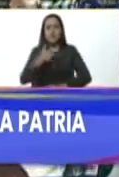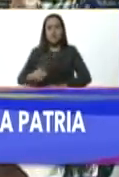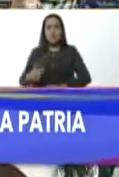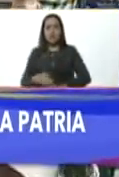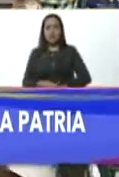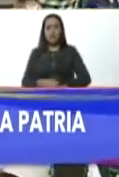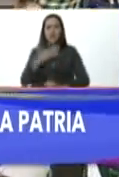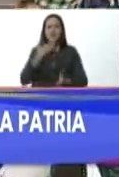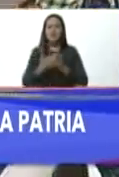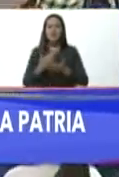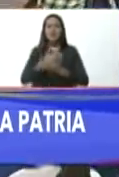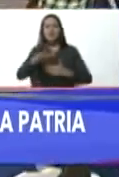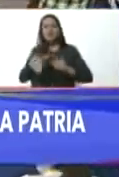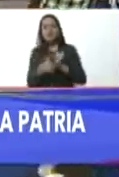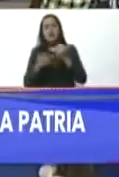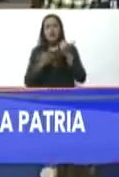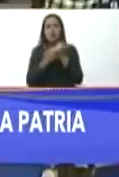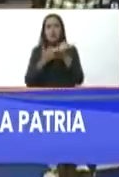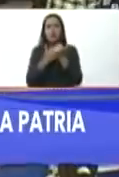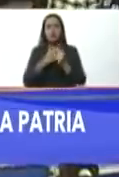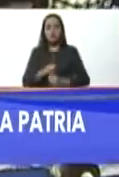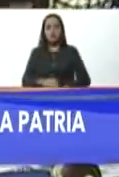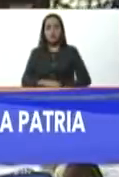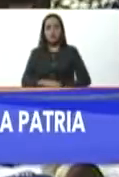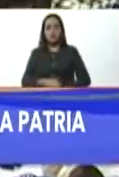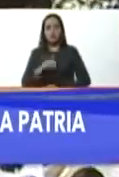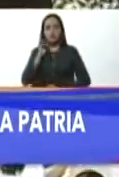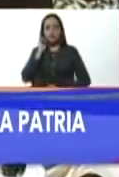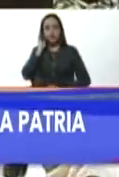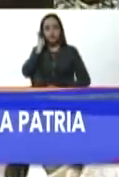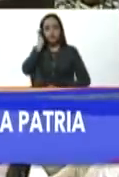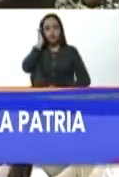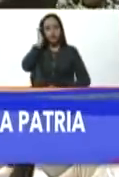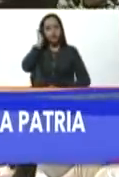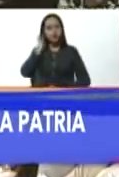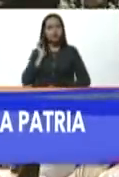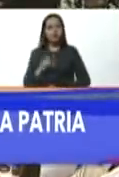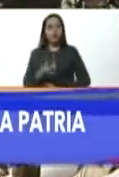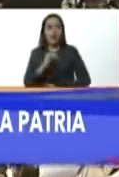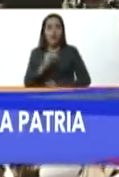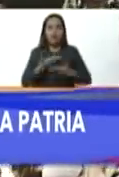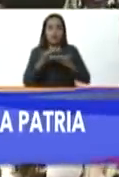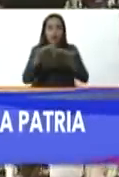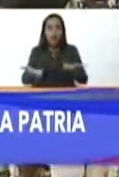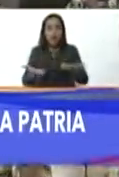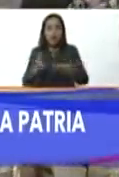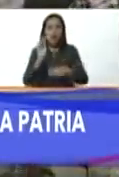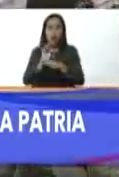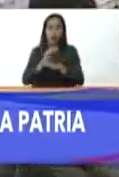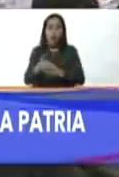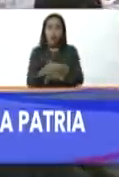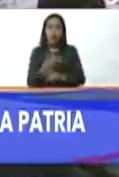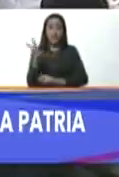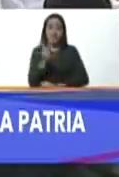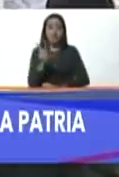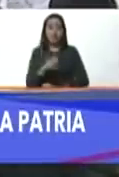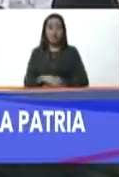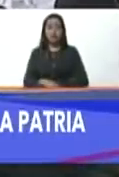le agradecemos todo el apoyo que nos está ofreciendo de manera preventiva a Venezuela.